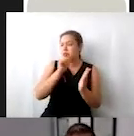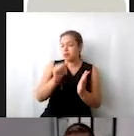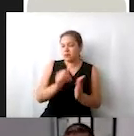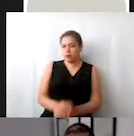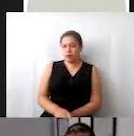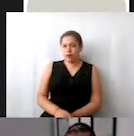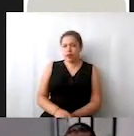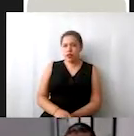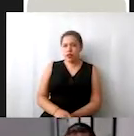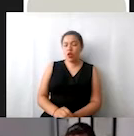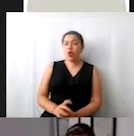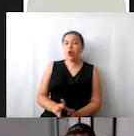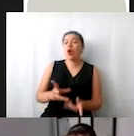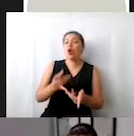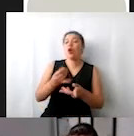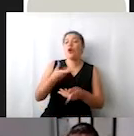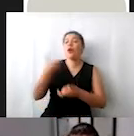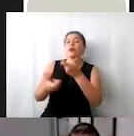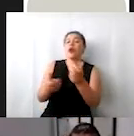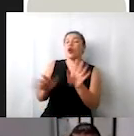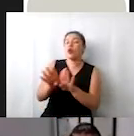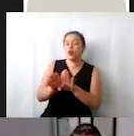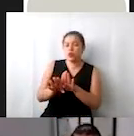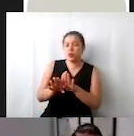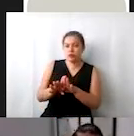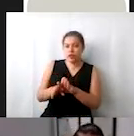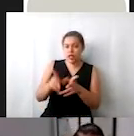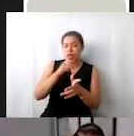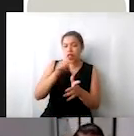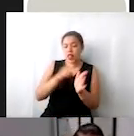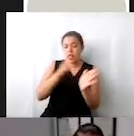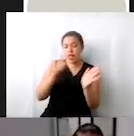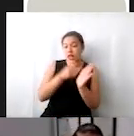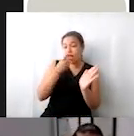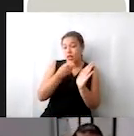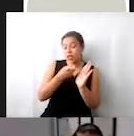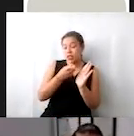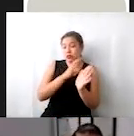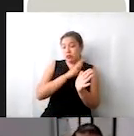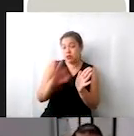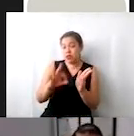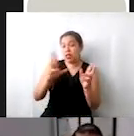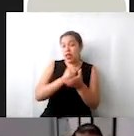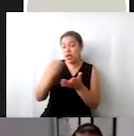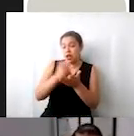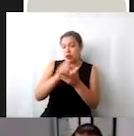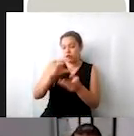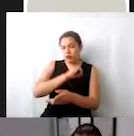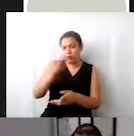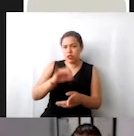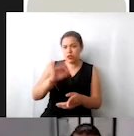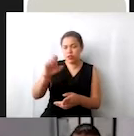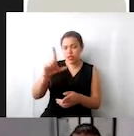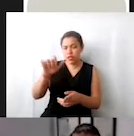o qué tipo de contribuciones, porque aquí, así como está redactada la ley, podrían entrar las obligaciones fiscales